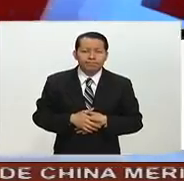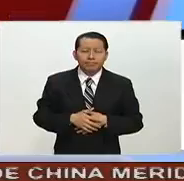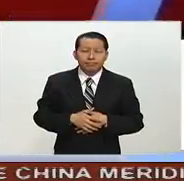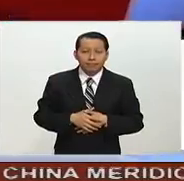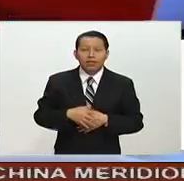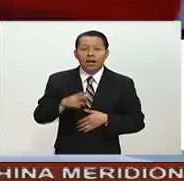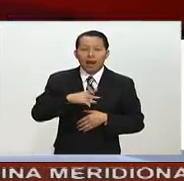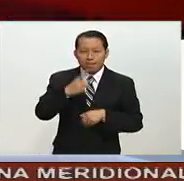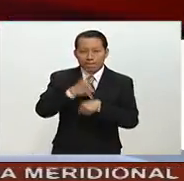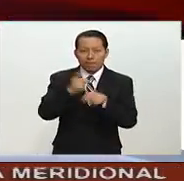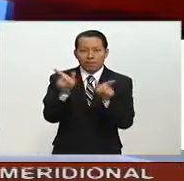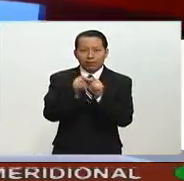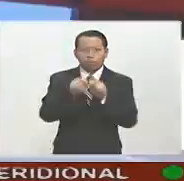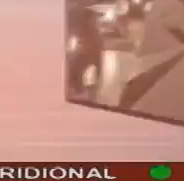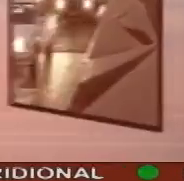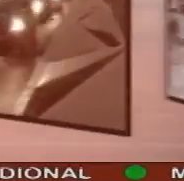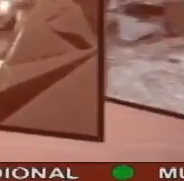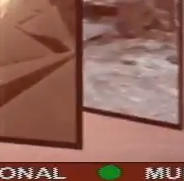Vamos a nuestro primer resumen.